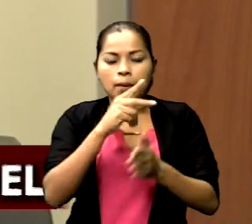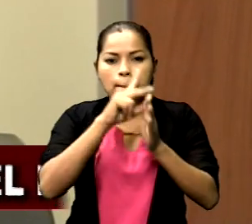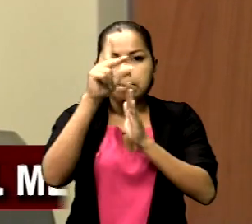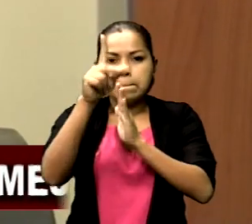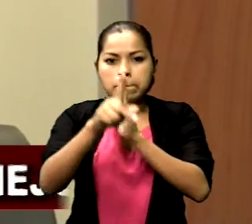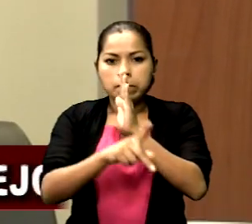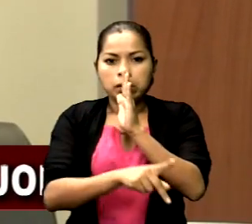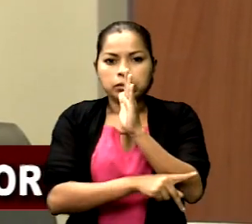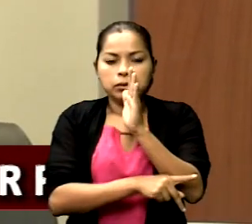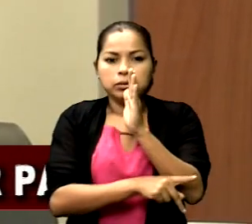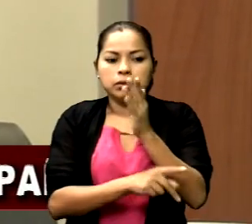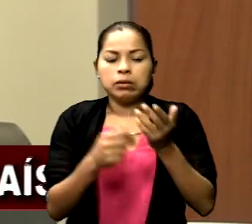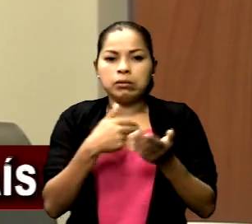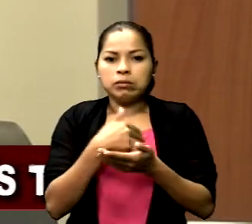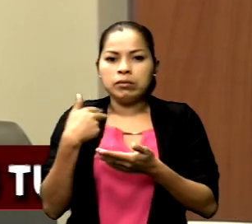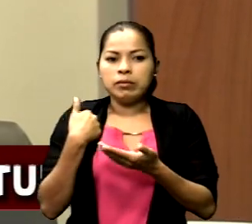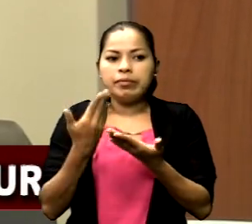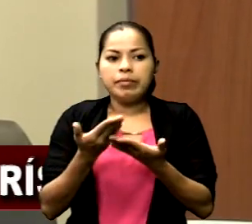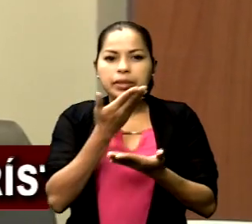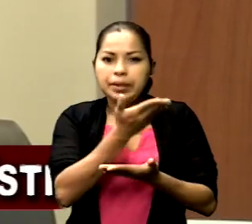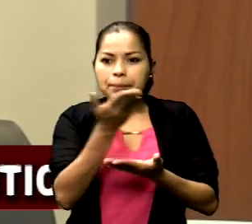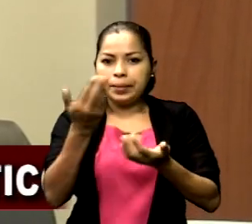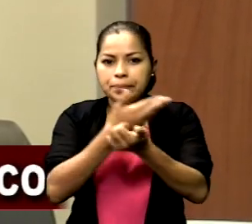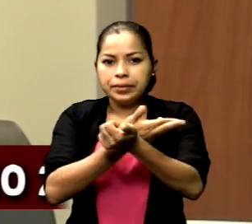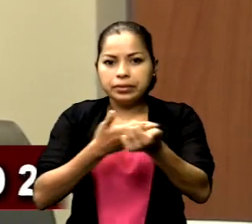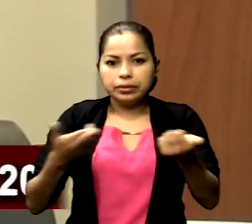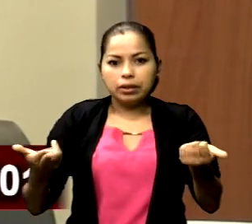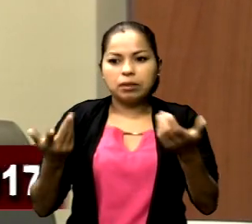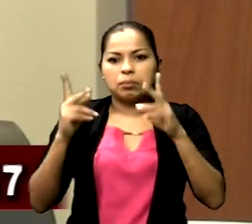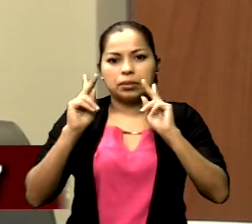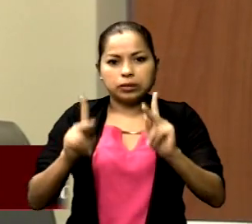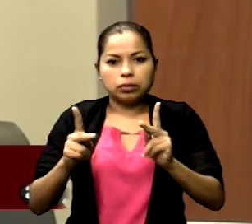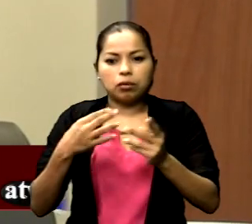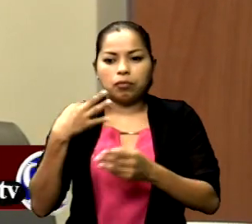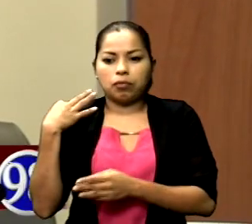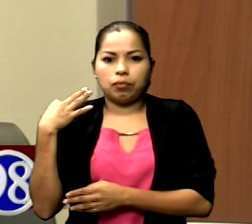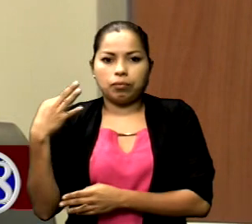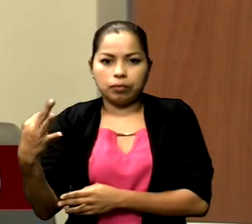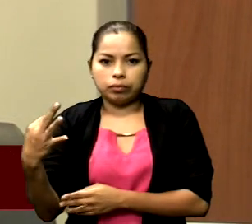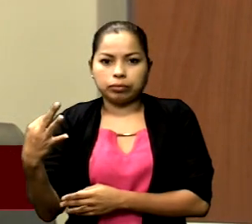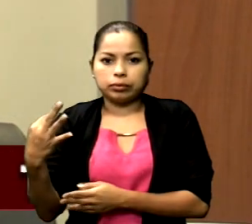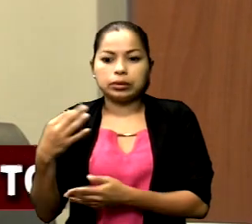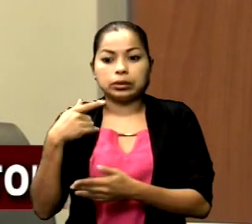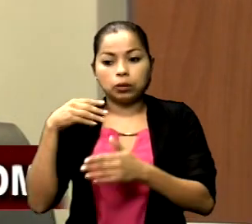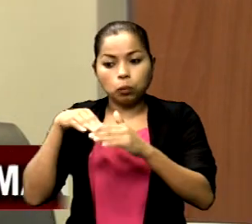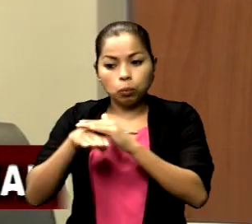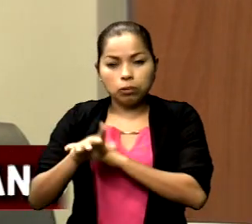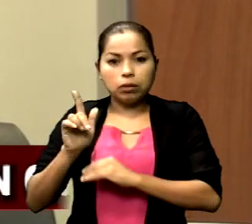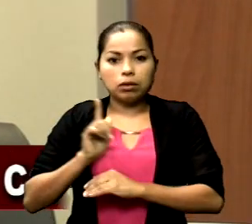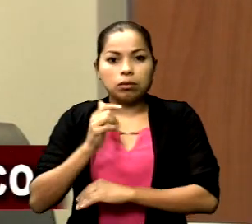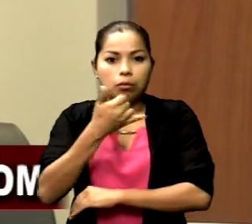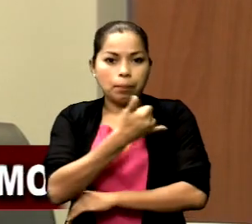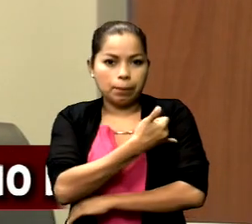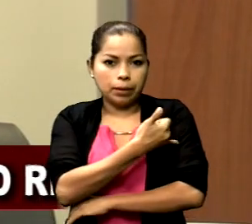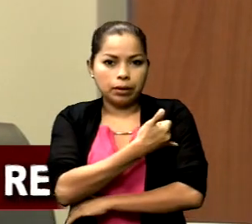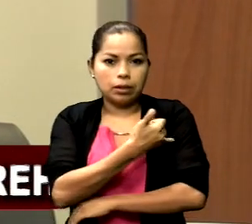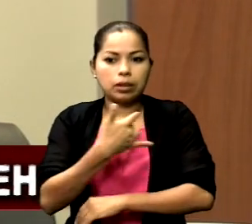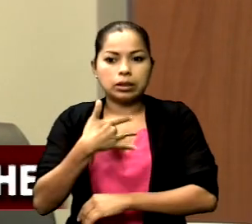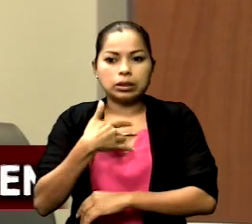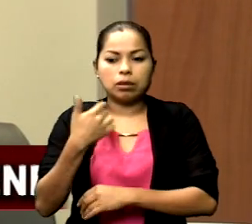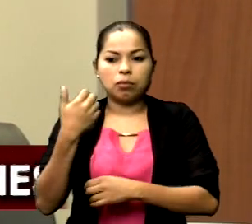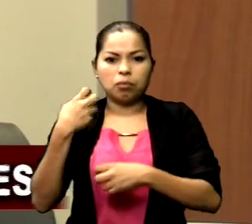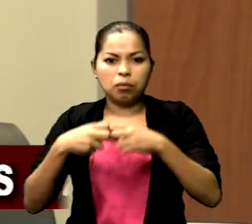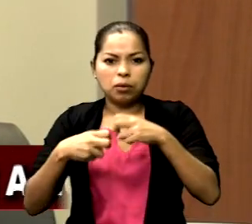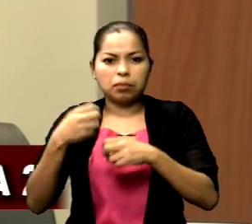países se hacen en relación a poder asegurar la sangre para las personas que los necesiten, en nuestro